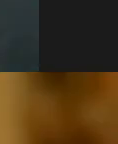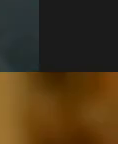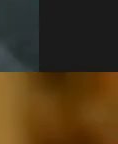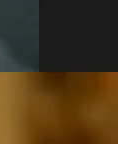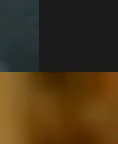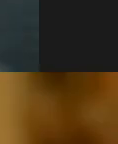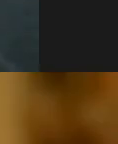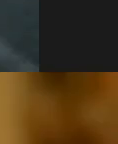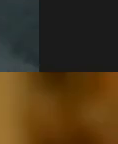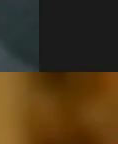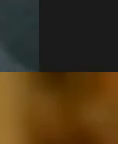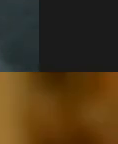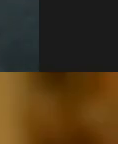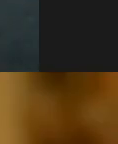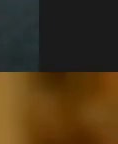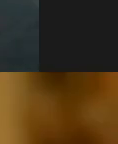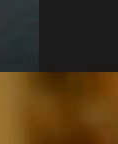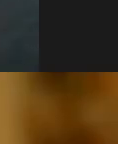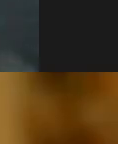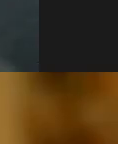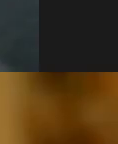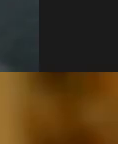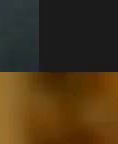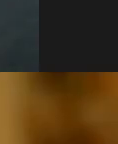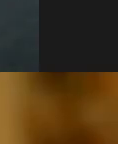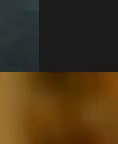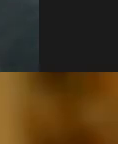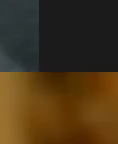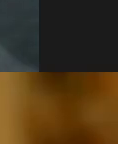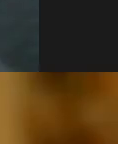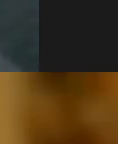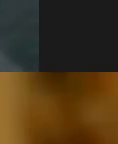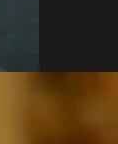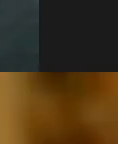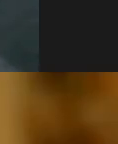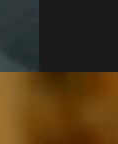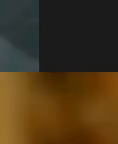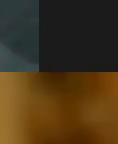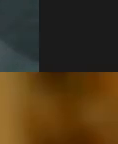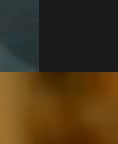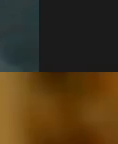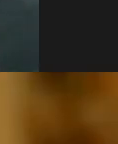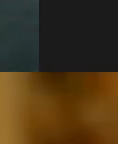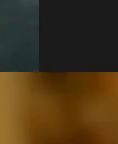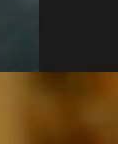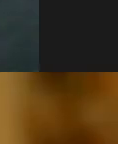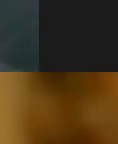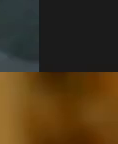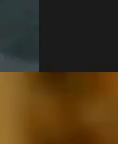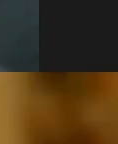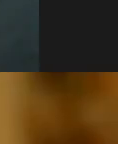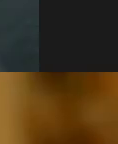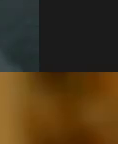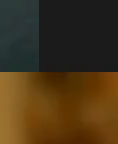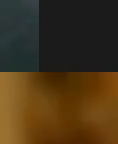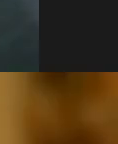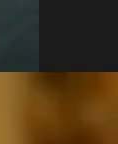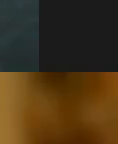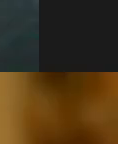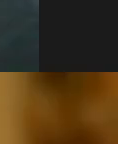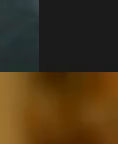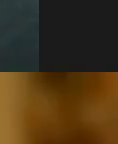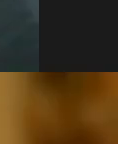Universidad de Alcalá, habiendo recibido el Premio de Excelencia a la Docencia Universitaria en 2023. Es experta en metodología cualitativa aplicada al estudio